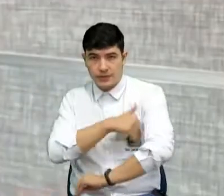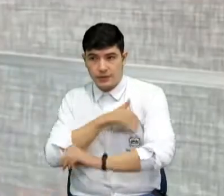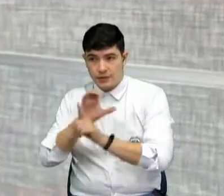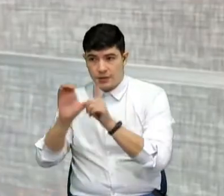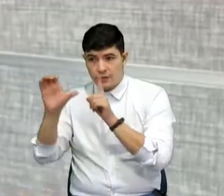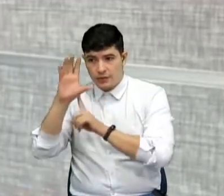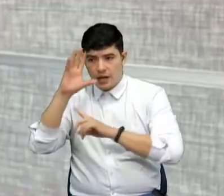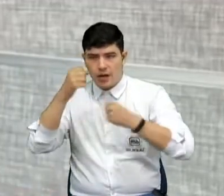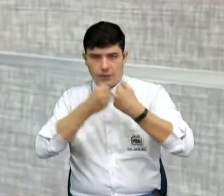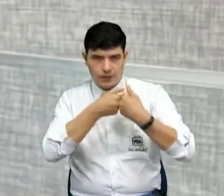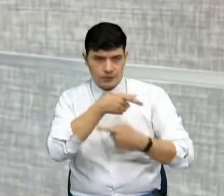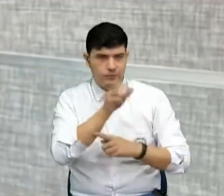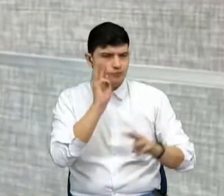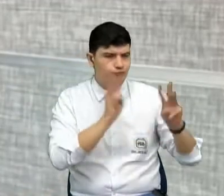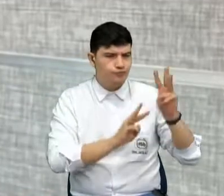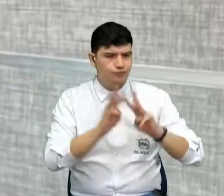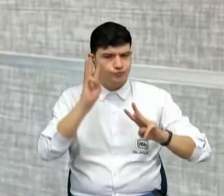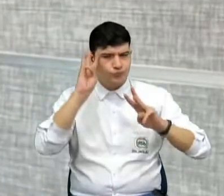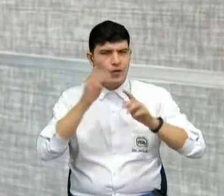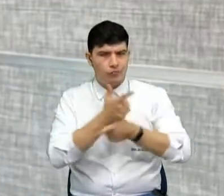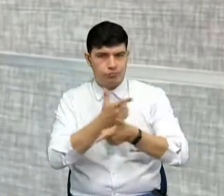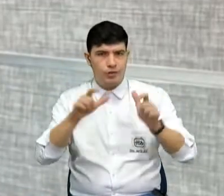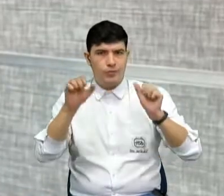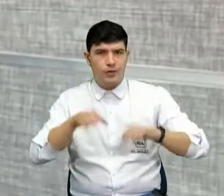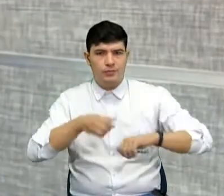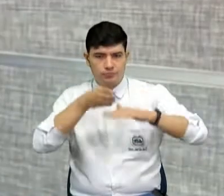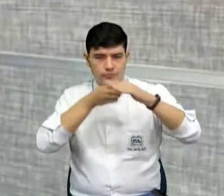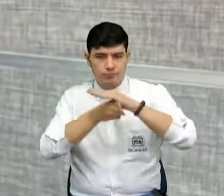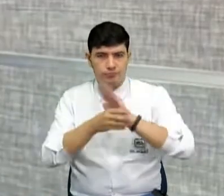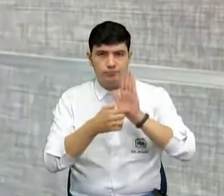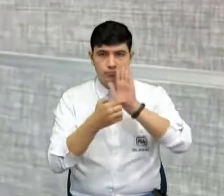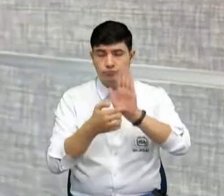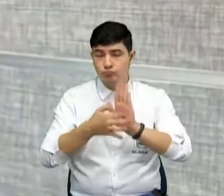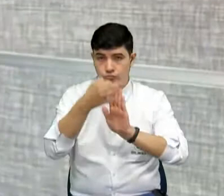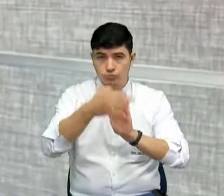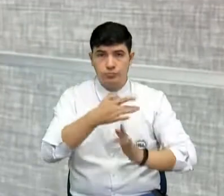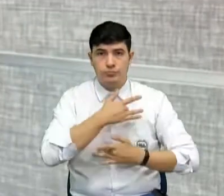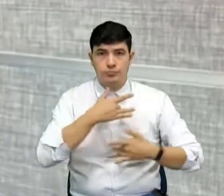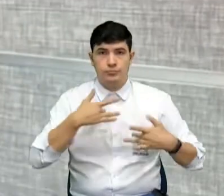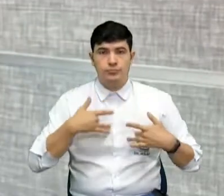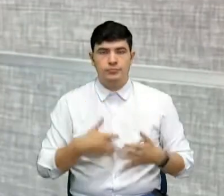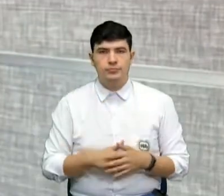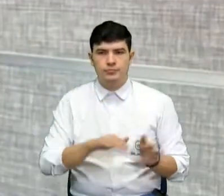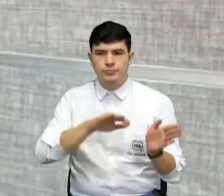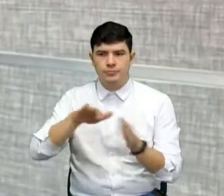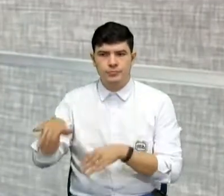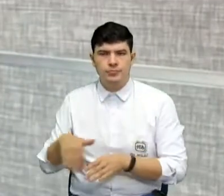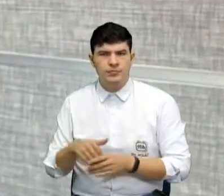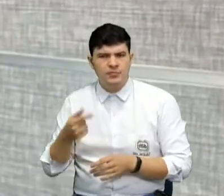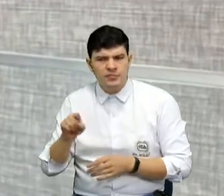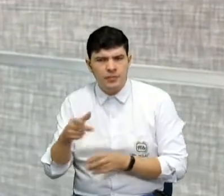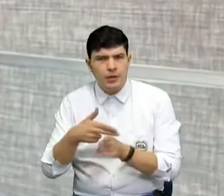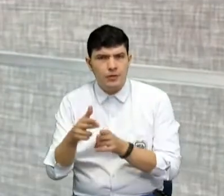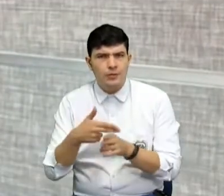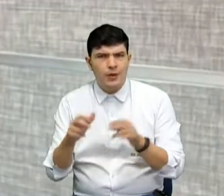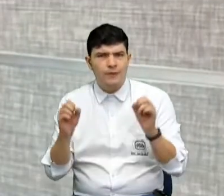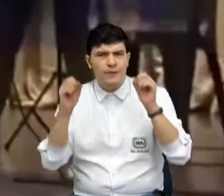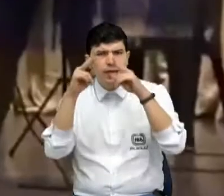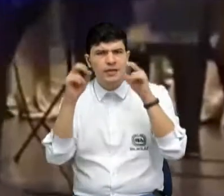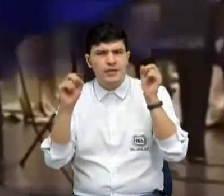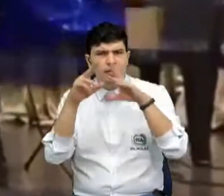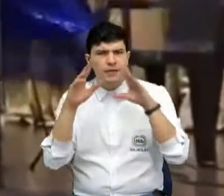Les cuento que uno de los colegios de Cúcuta muy pronto realizará el Festival de la Abeja Dorada. ¿Se imaginan de qué se trata? Ahí está.